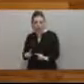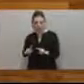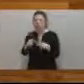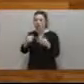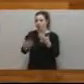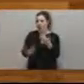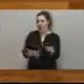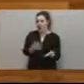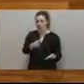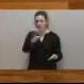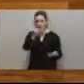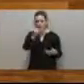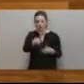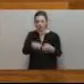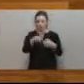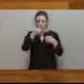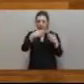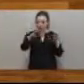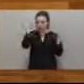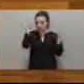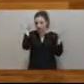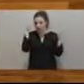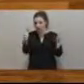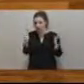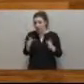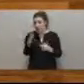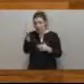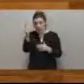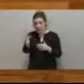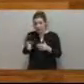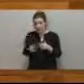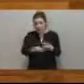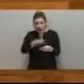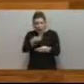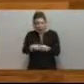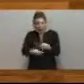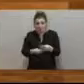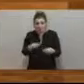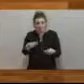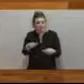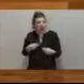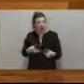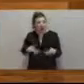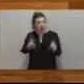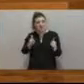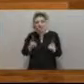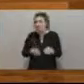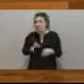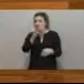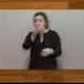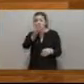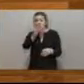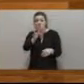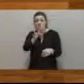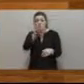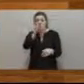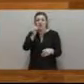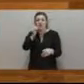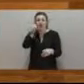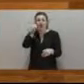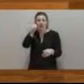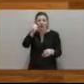Porque esto, bueno, y además no se cortan un pelo. Promesas año tras año. ¿Qué digo año tras